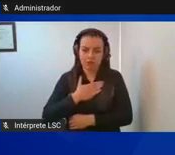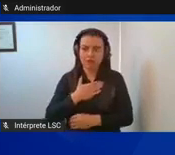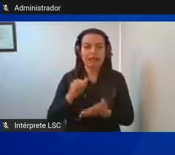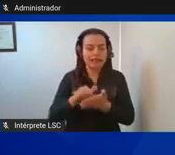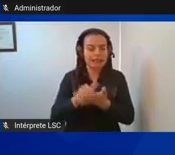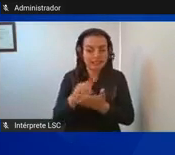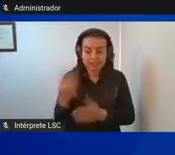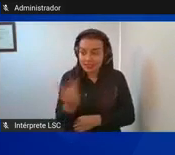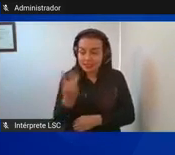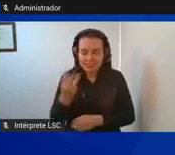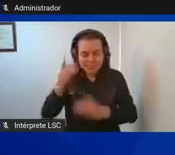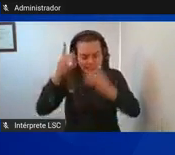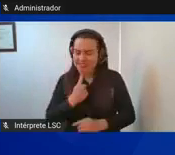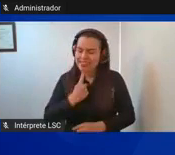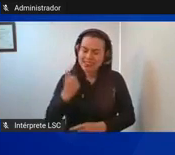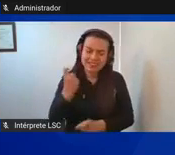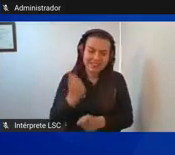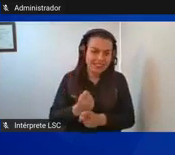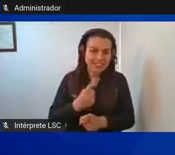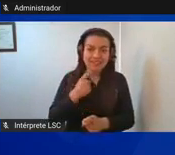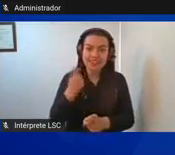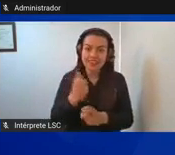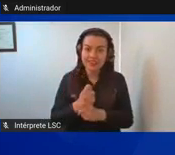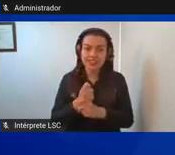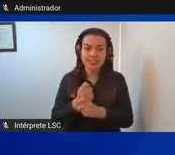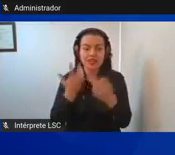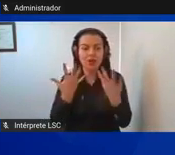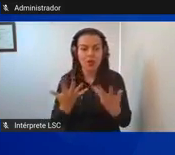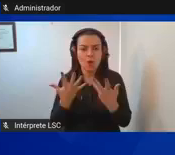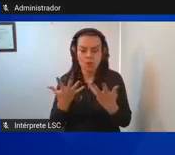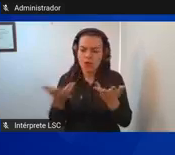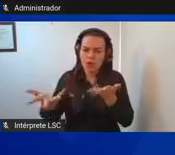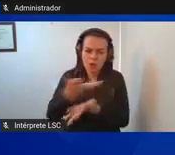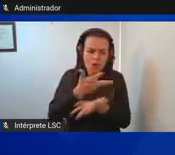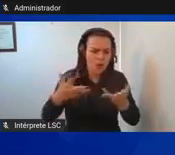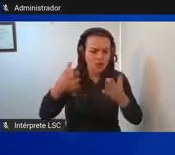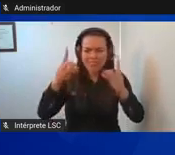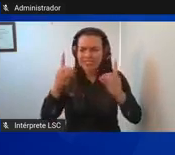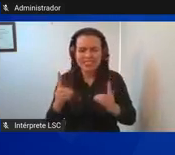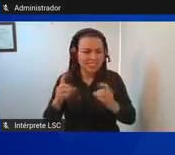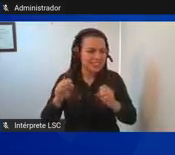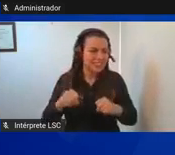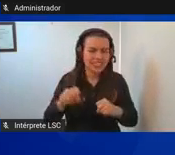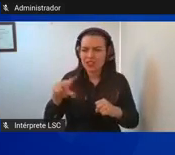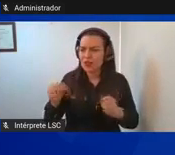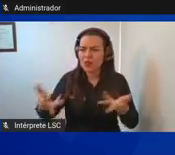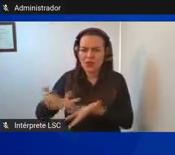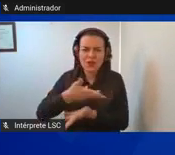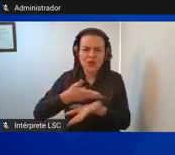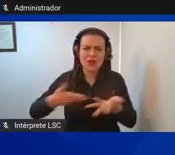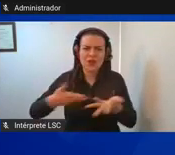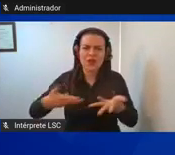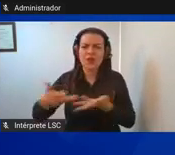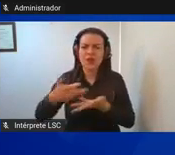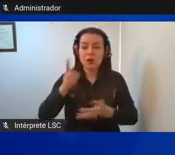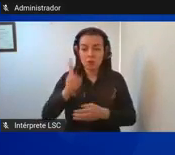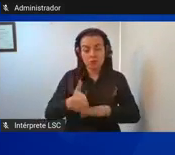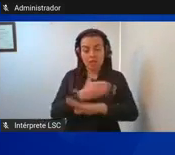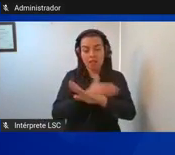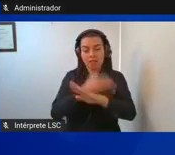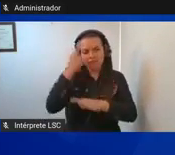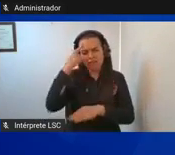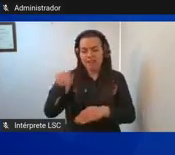decisión si hacíamos la conciliación o no. Porque pues sabíamos que se habían hecho unas mejoras en Senado,